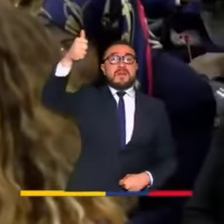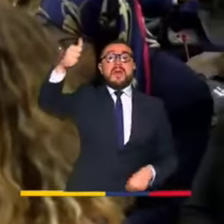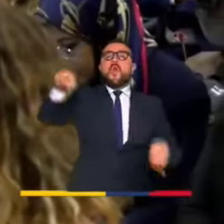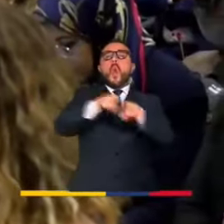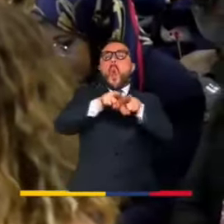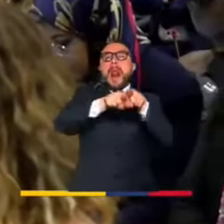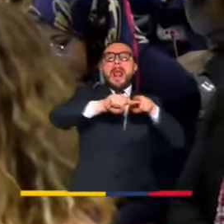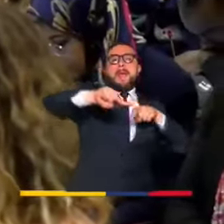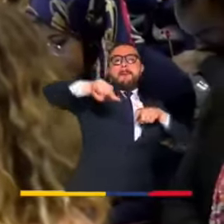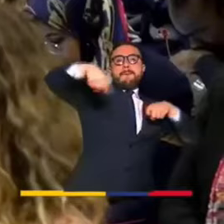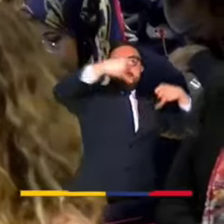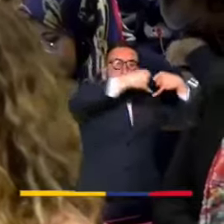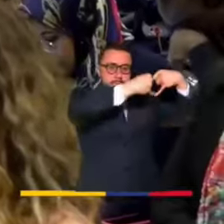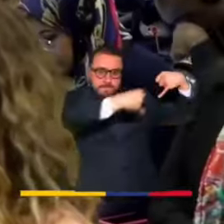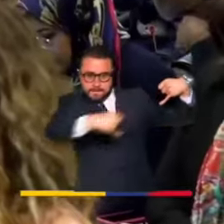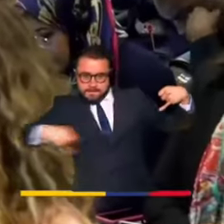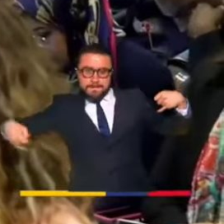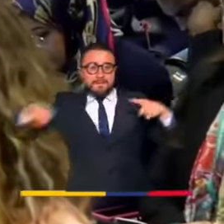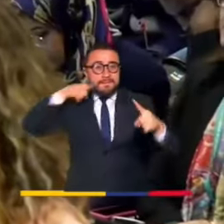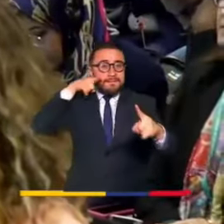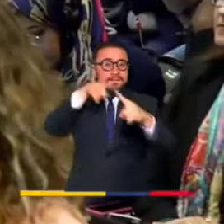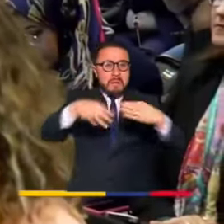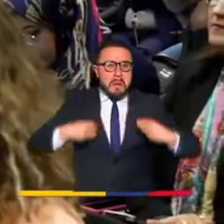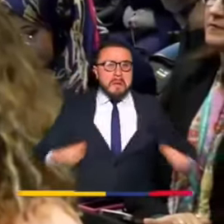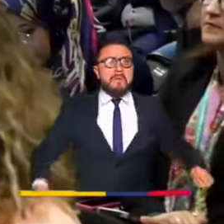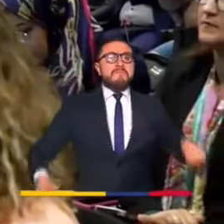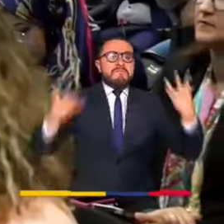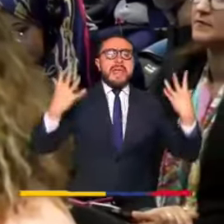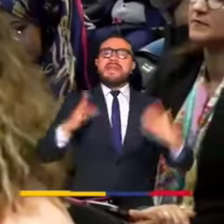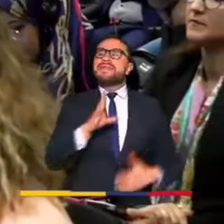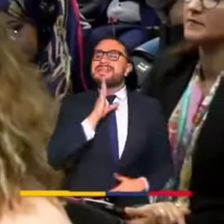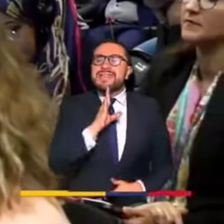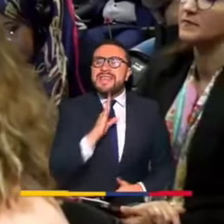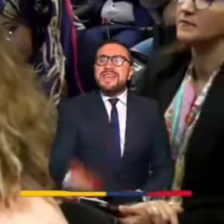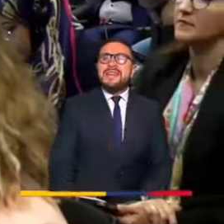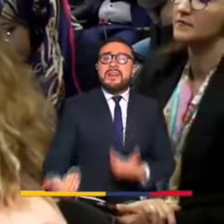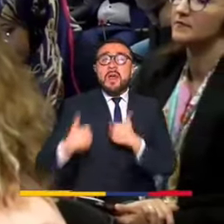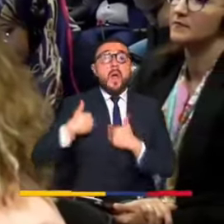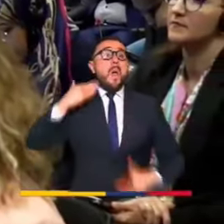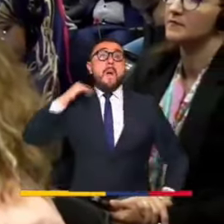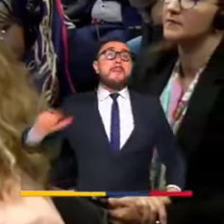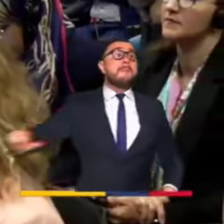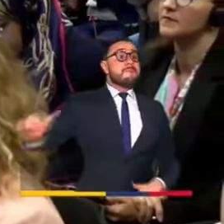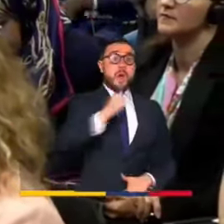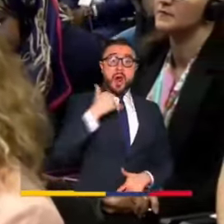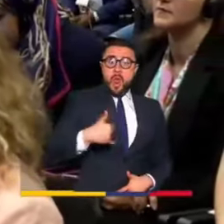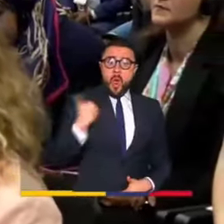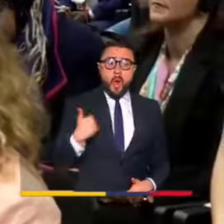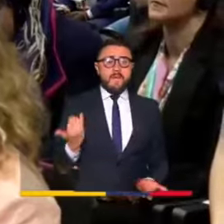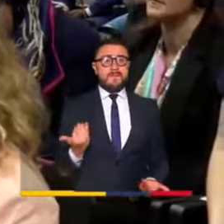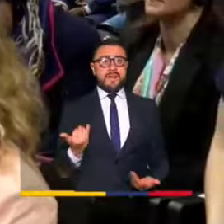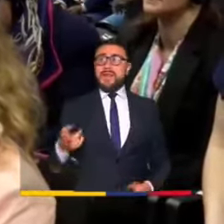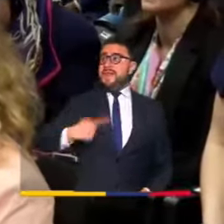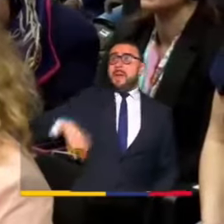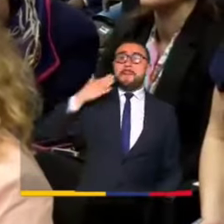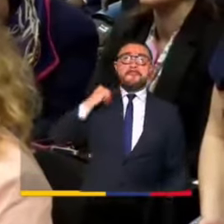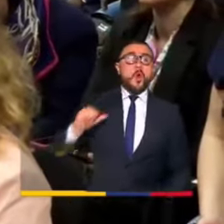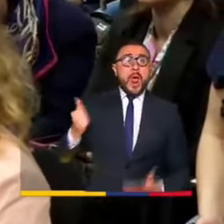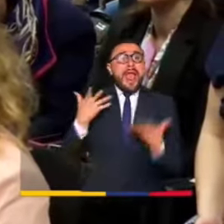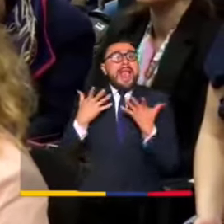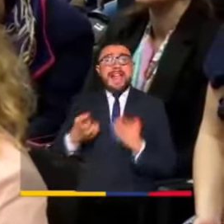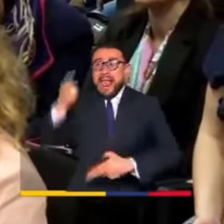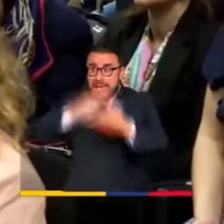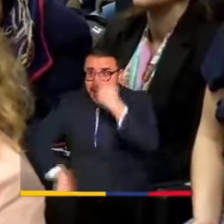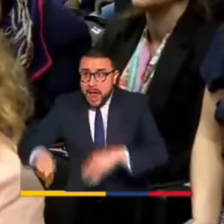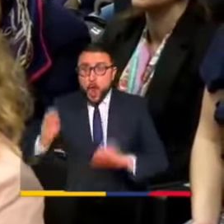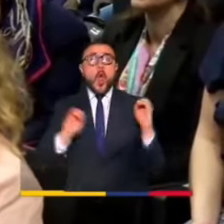vida, corresponde a la mujer joven, a la que quiere parir o está pariendo la